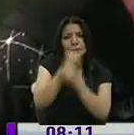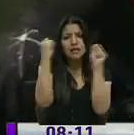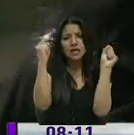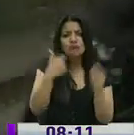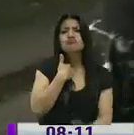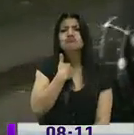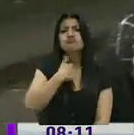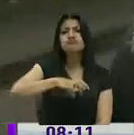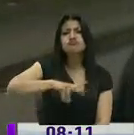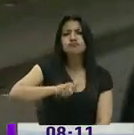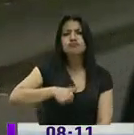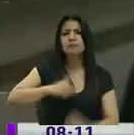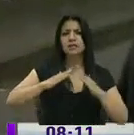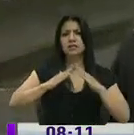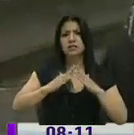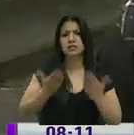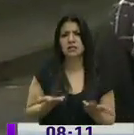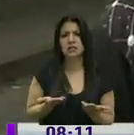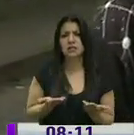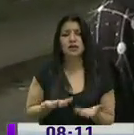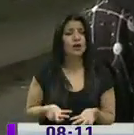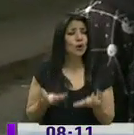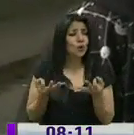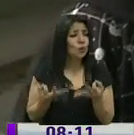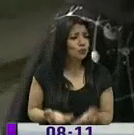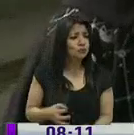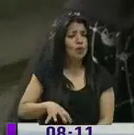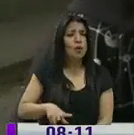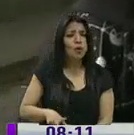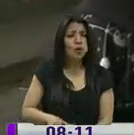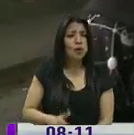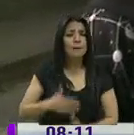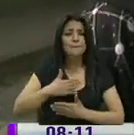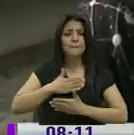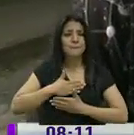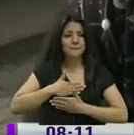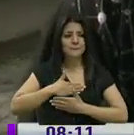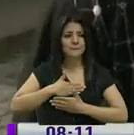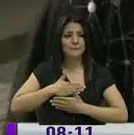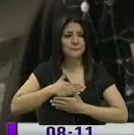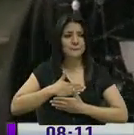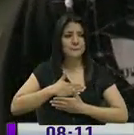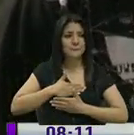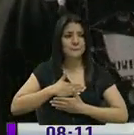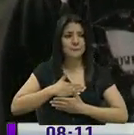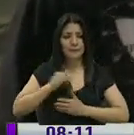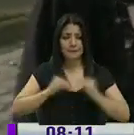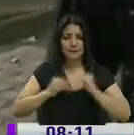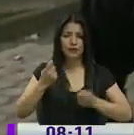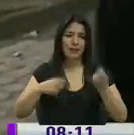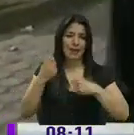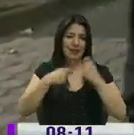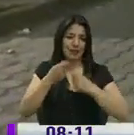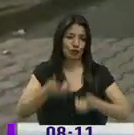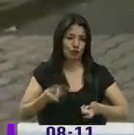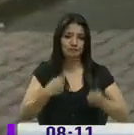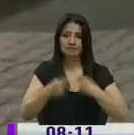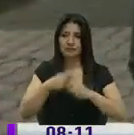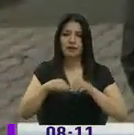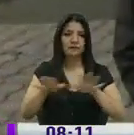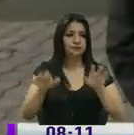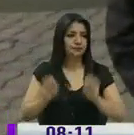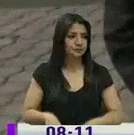en mi domicilio en el cual se me sustrajeron unos aliños ya que yo soy comerciante de aliños